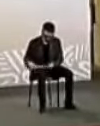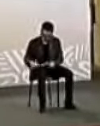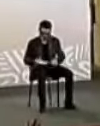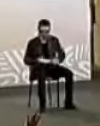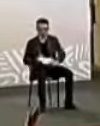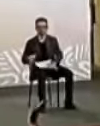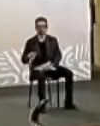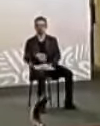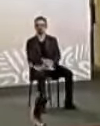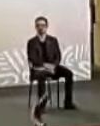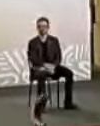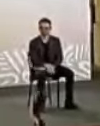transformación mu bien